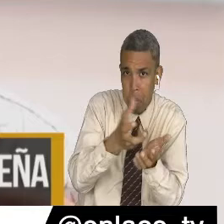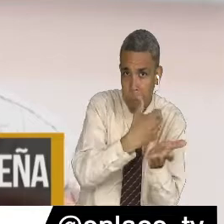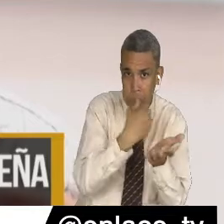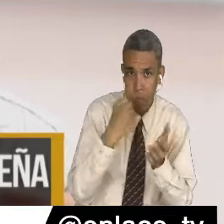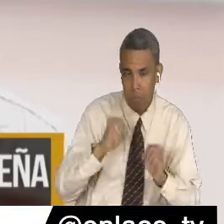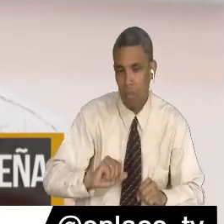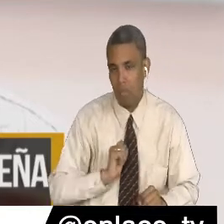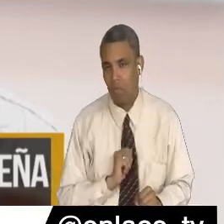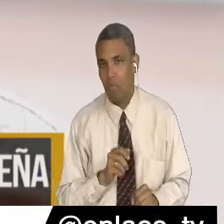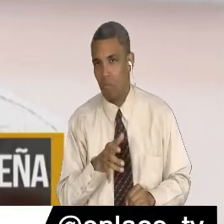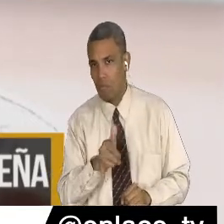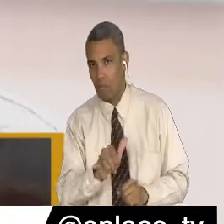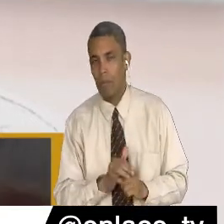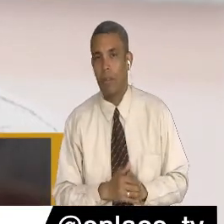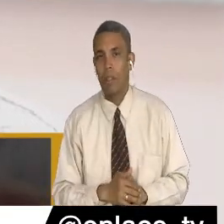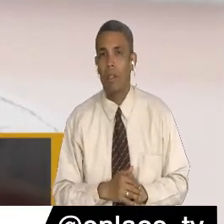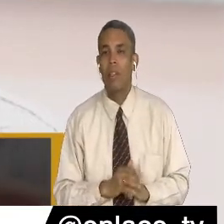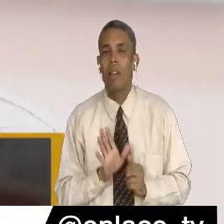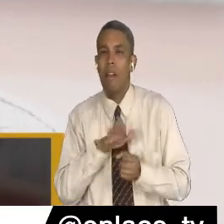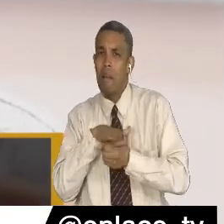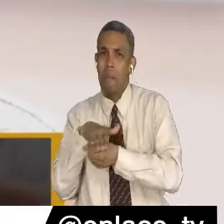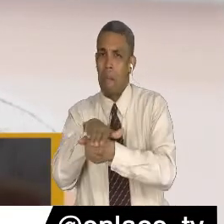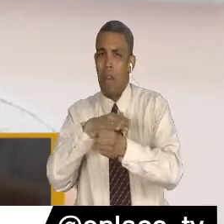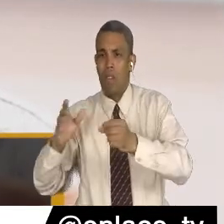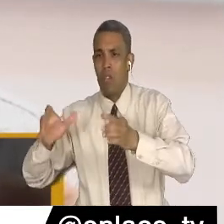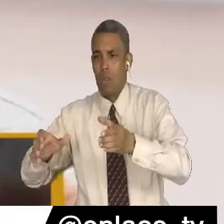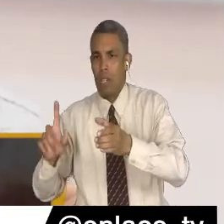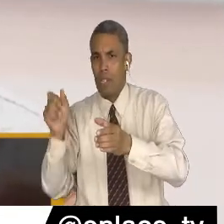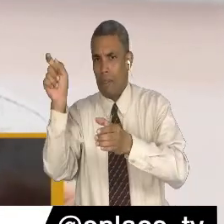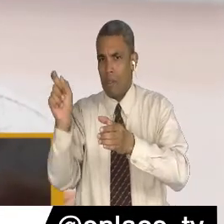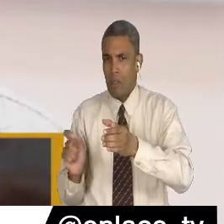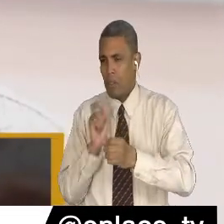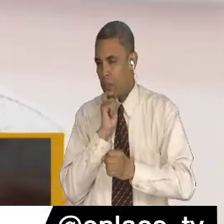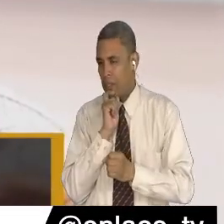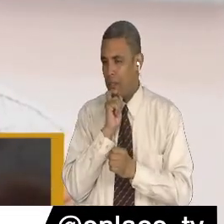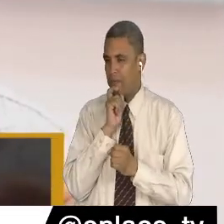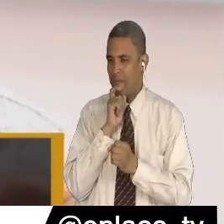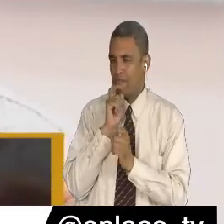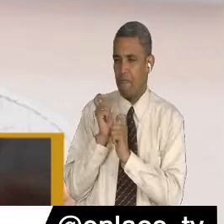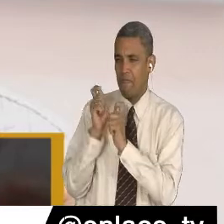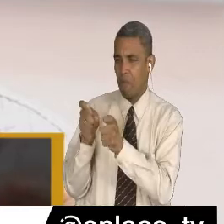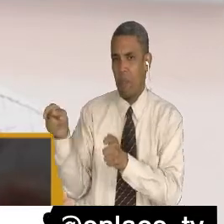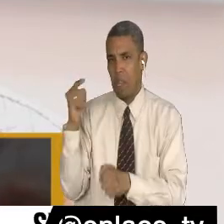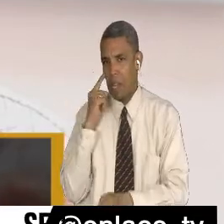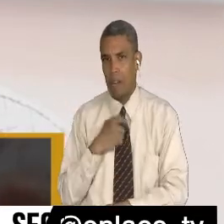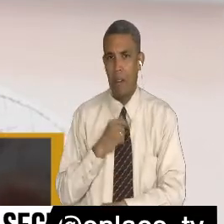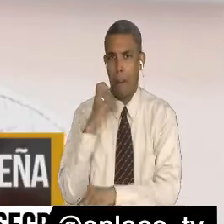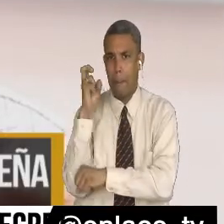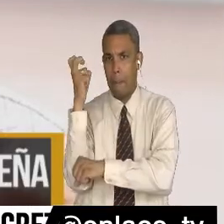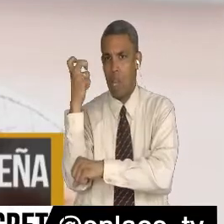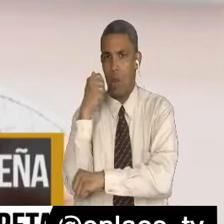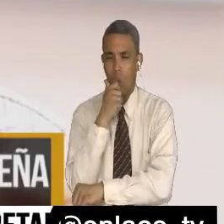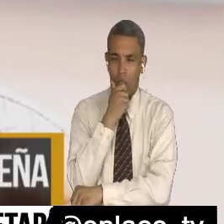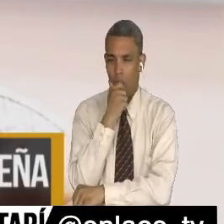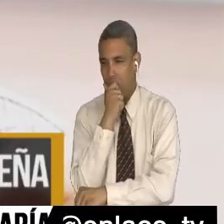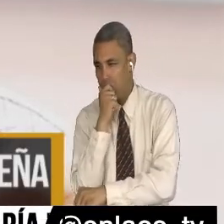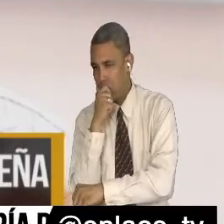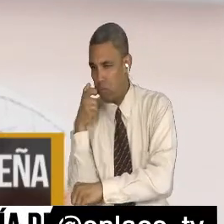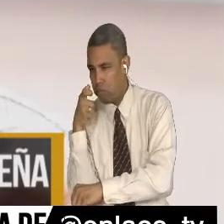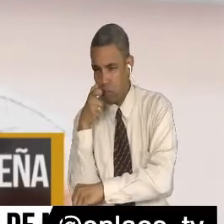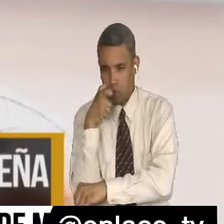por comuna un veedor, aunque, a pesar de que la ley permite que cualquier ciudadano pueda